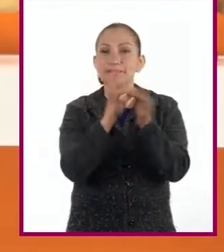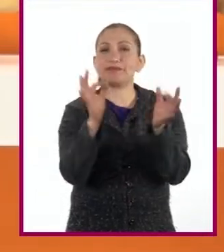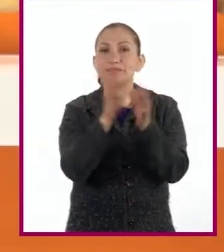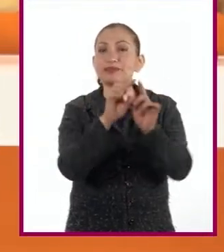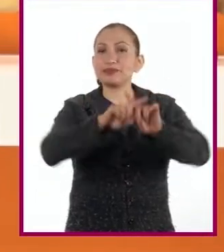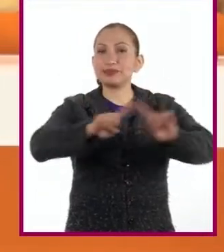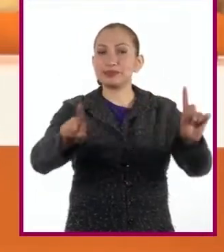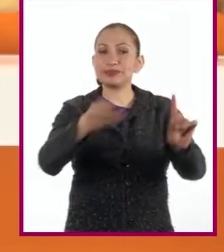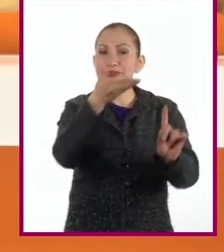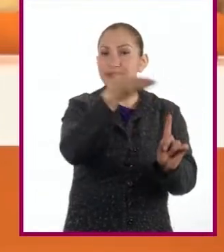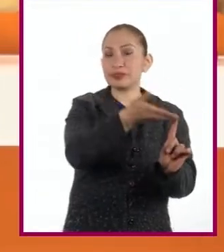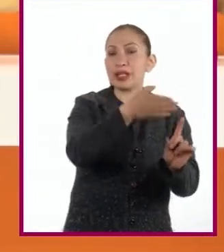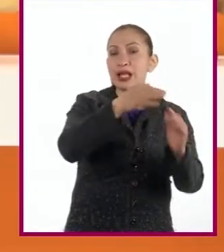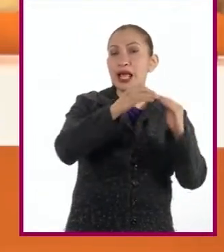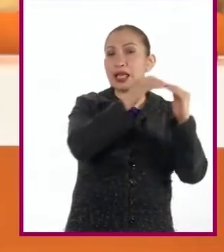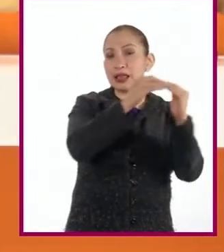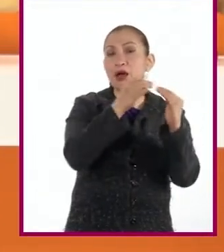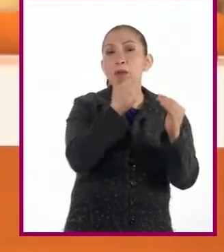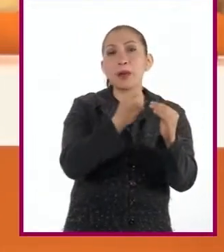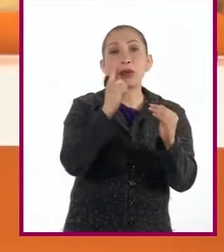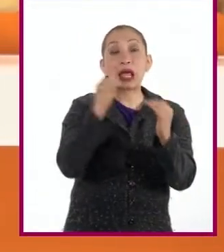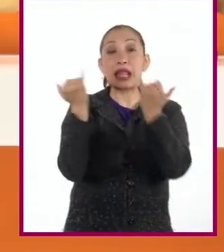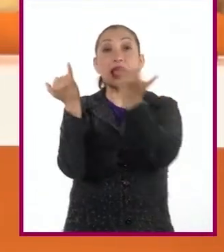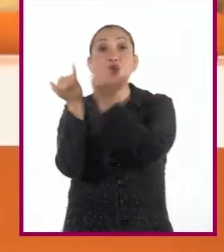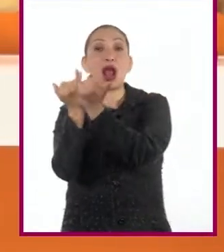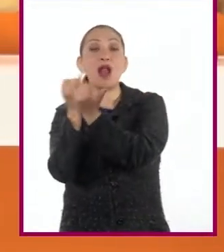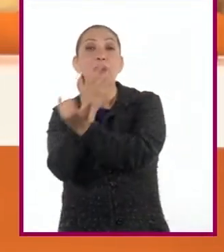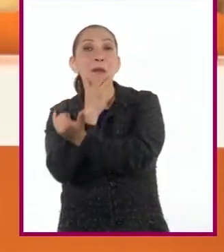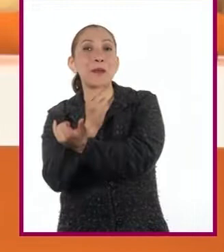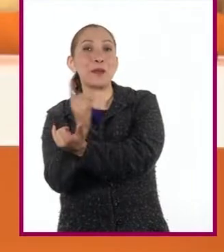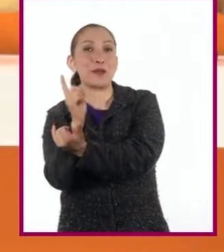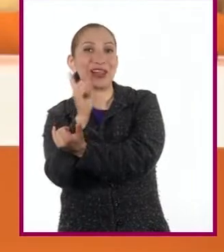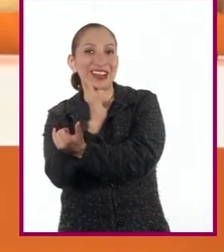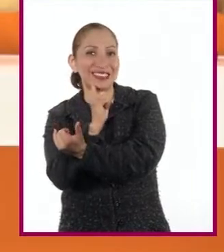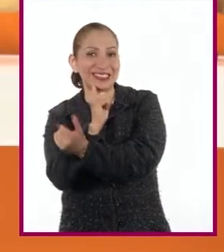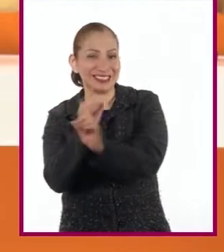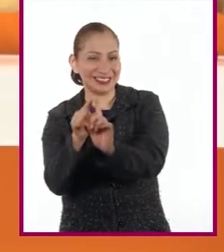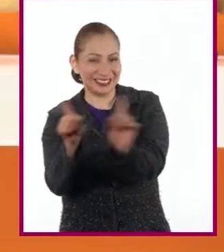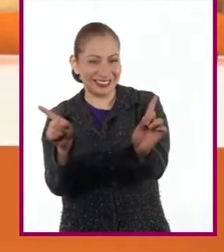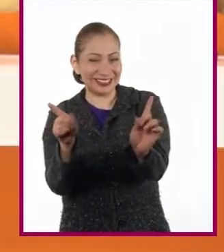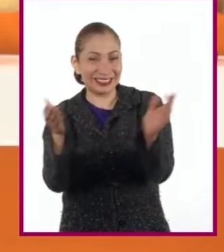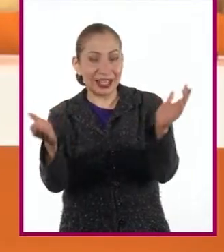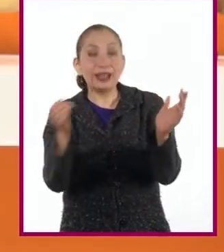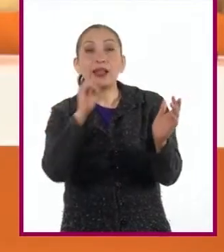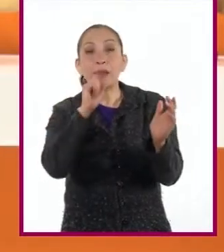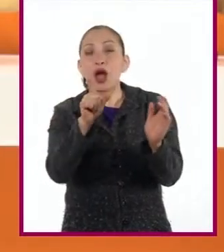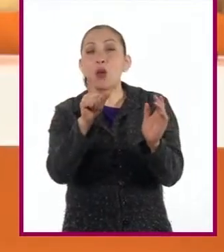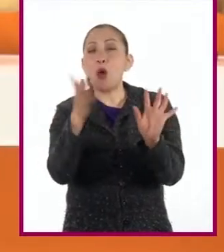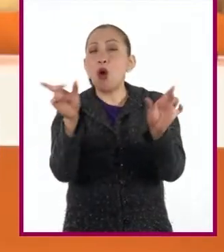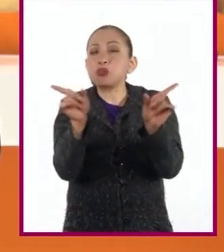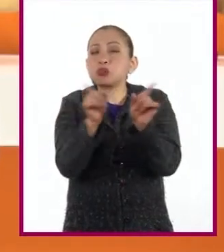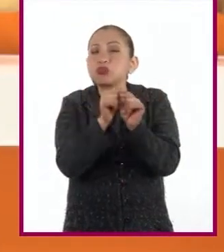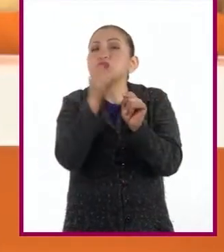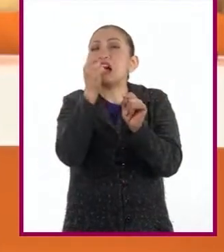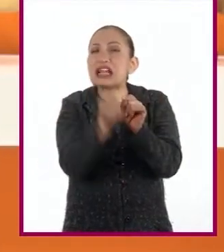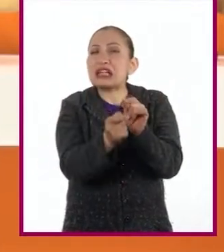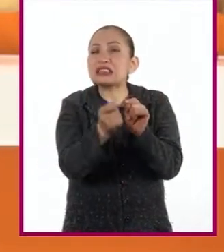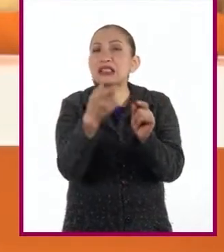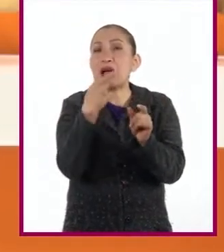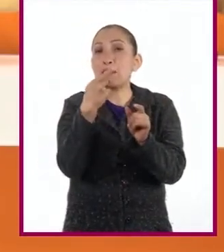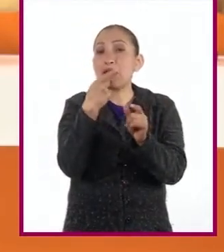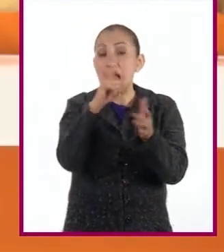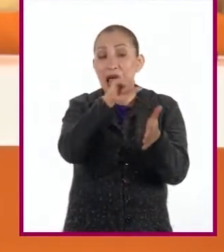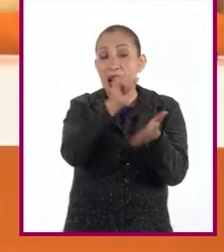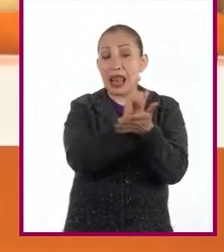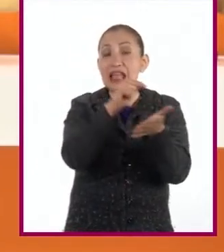la diferencia entre equidad de género e igualdad de género. También se hará una breve referencia a lo que mencionan las